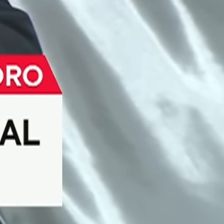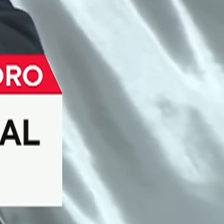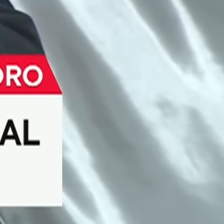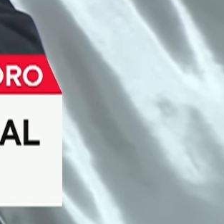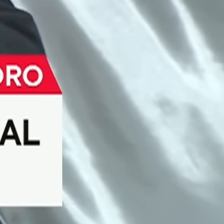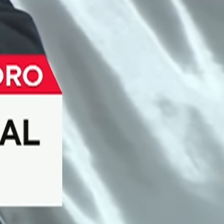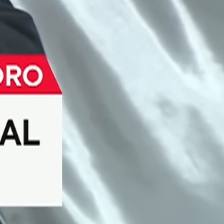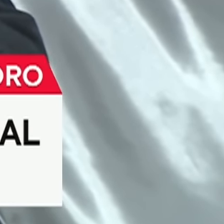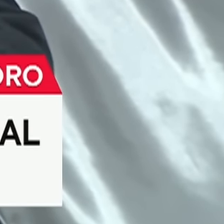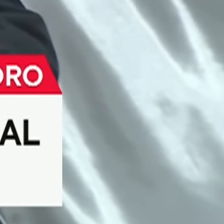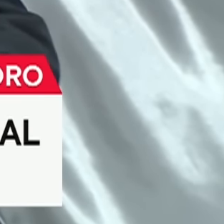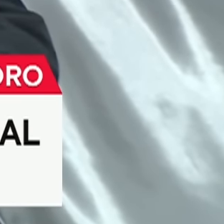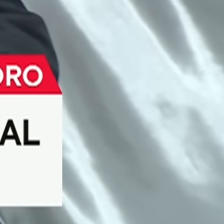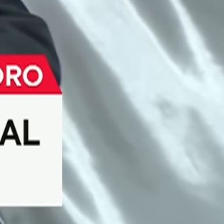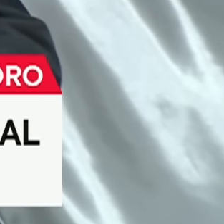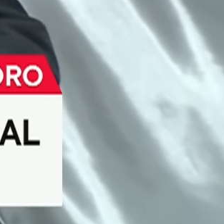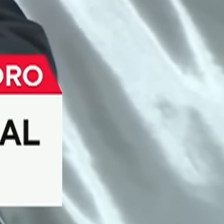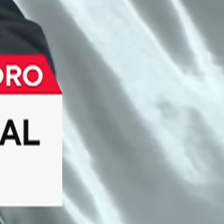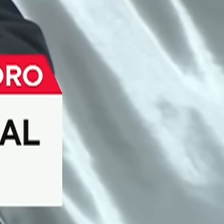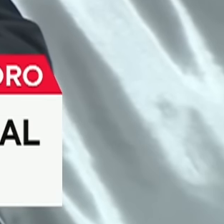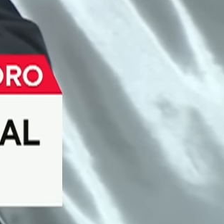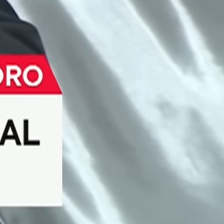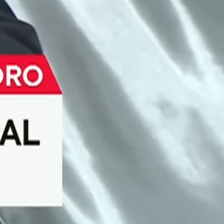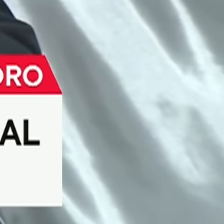que serían la guía de nuestra gestión.